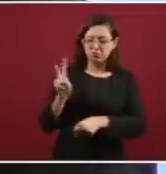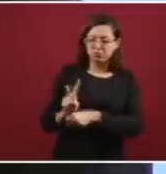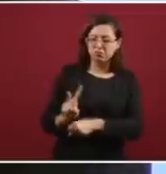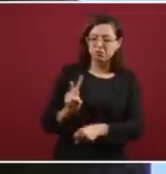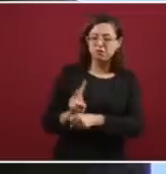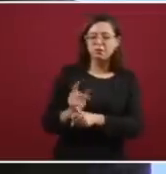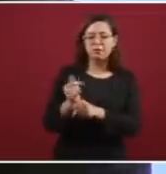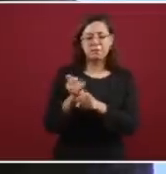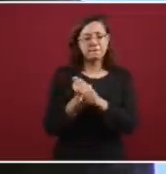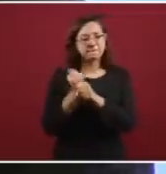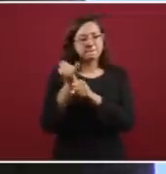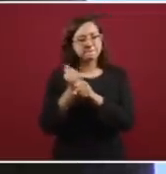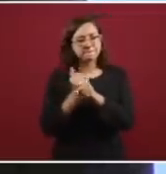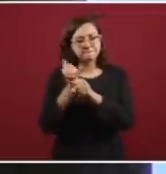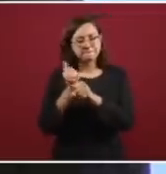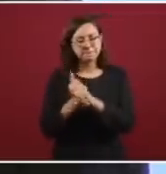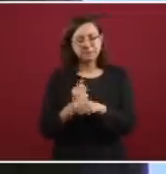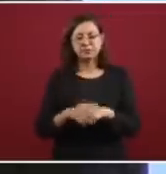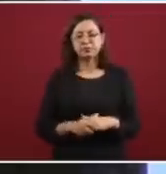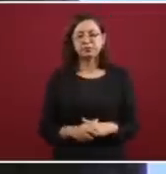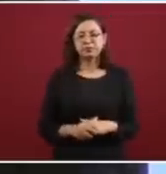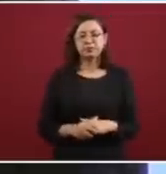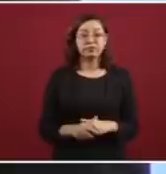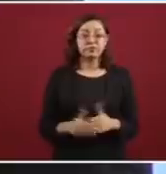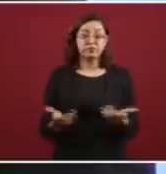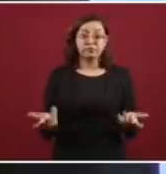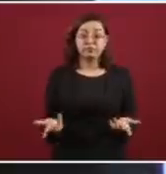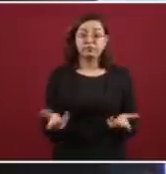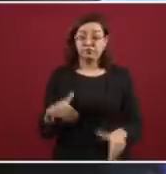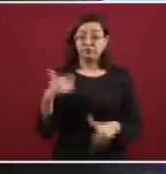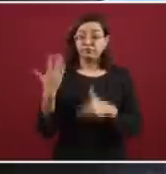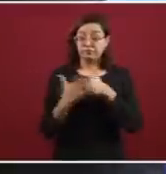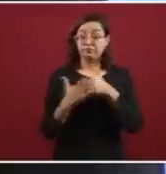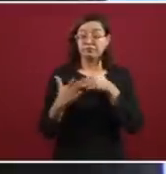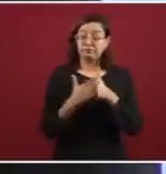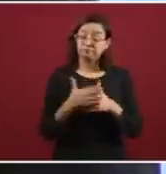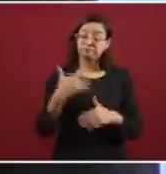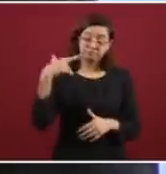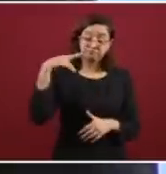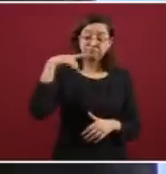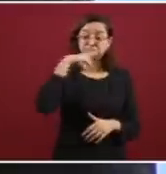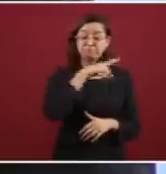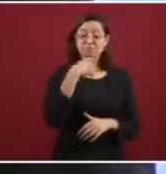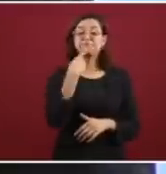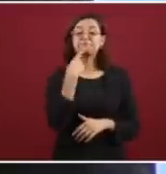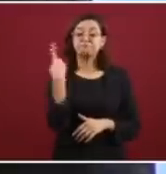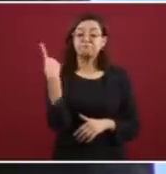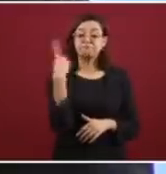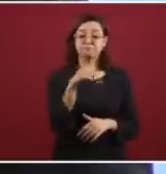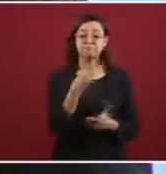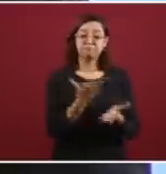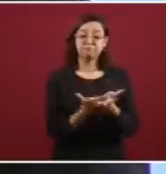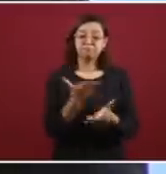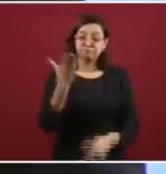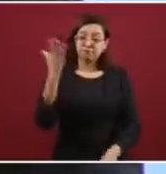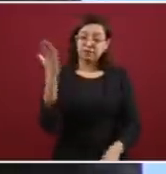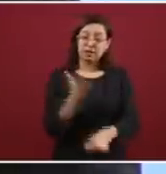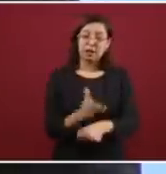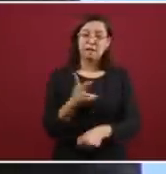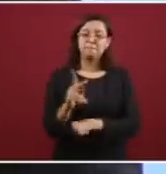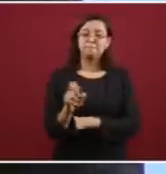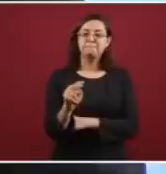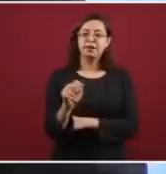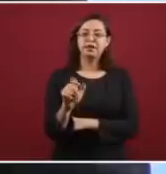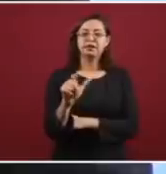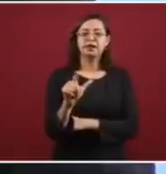las investigaciones. Este va a ser un caso que muy pronto va a terminar en una sanción penal, en un